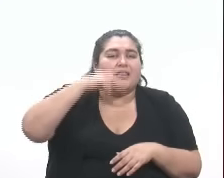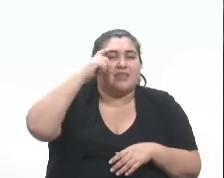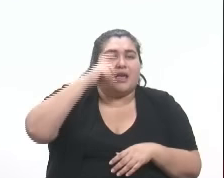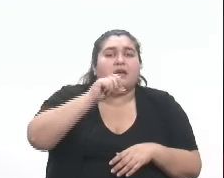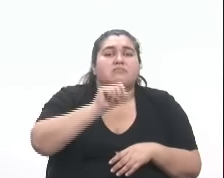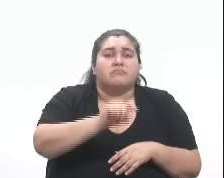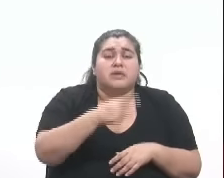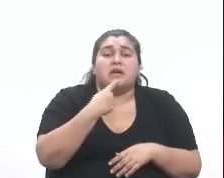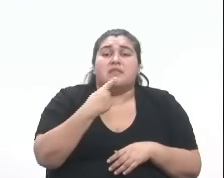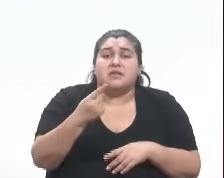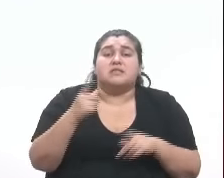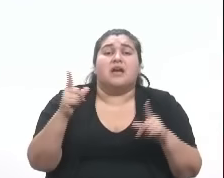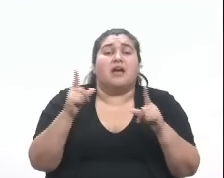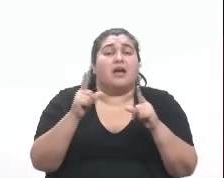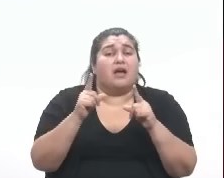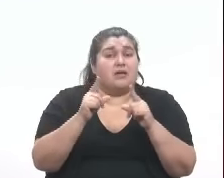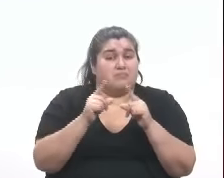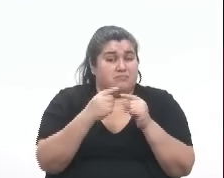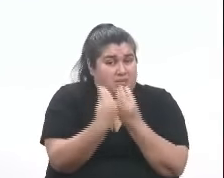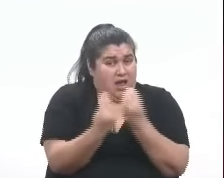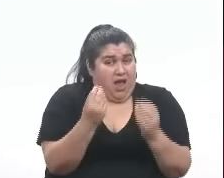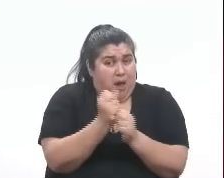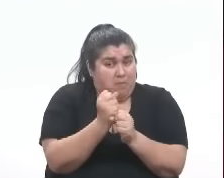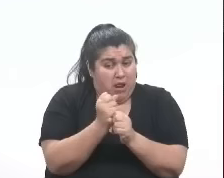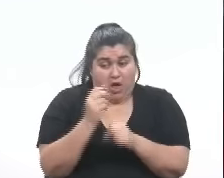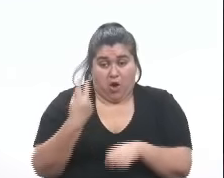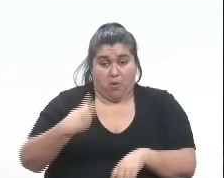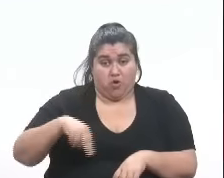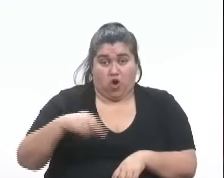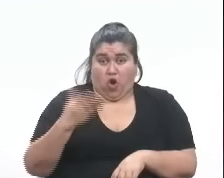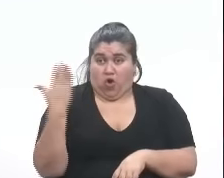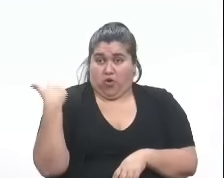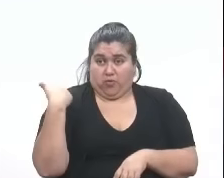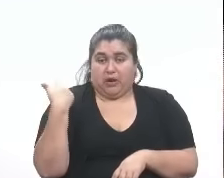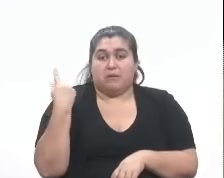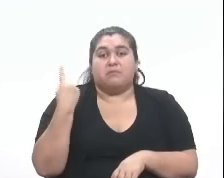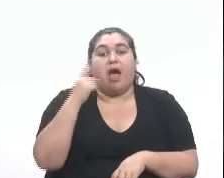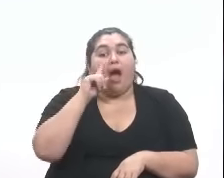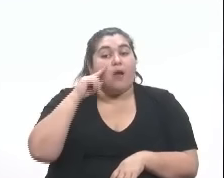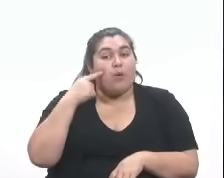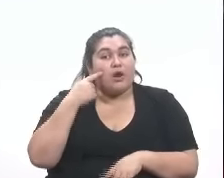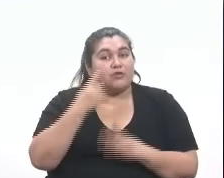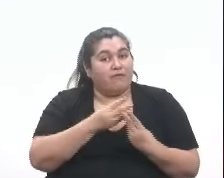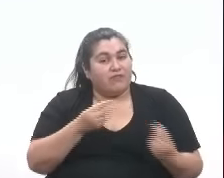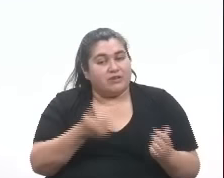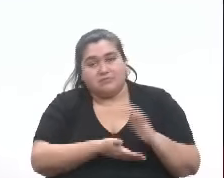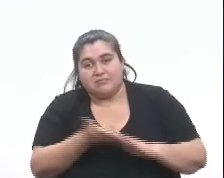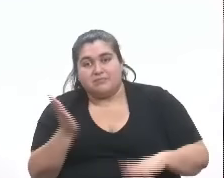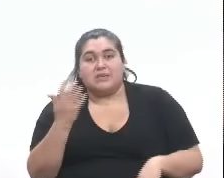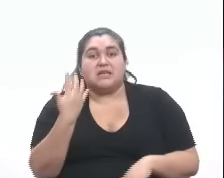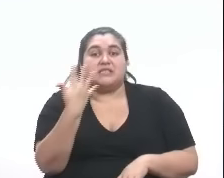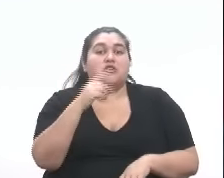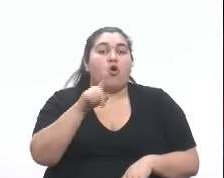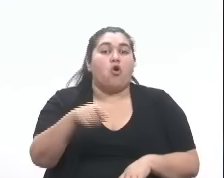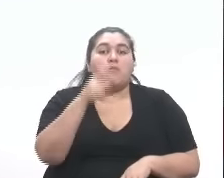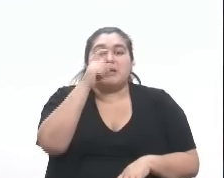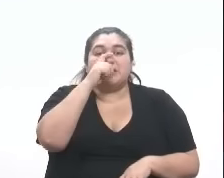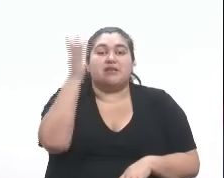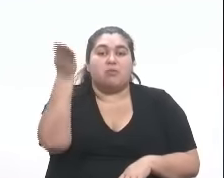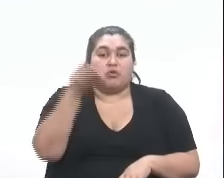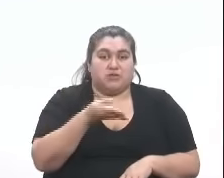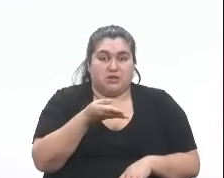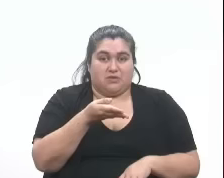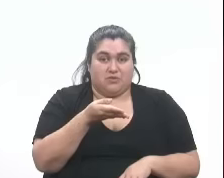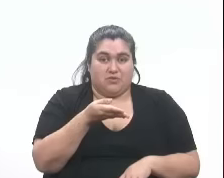el empleo en noviembre, cuando se va el gobierno de Alberto Fernández, es de 5.7.